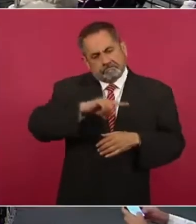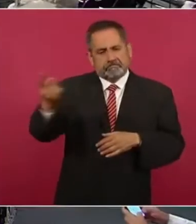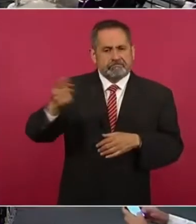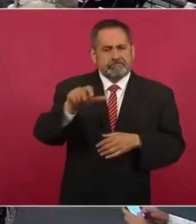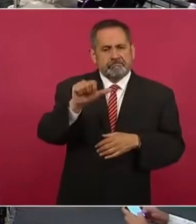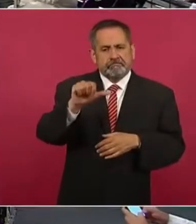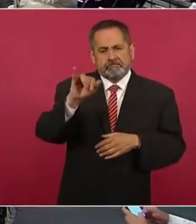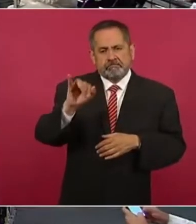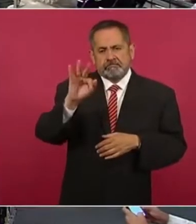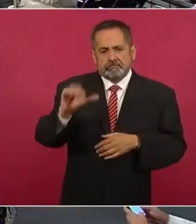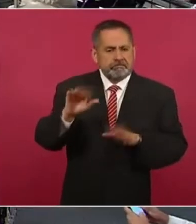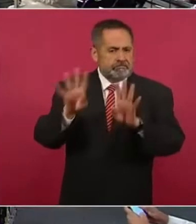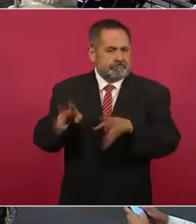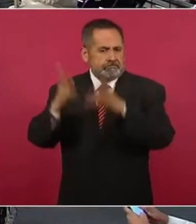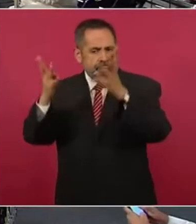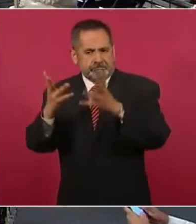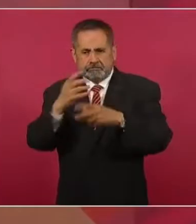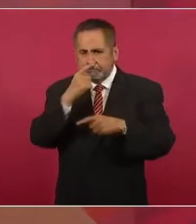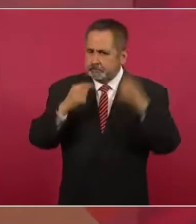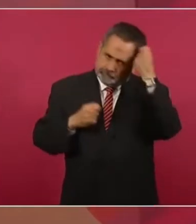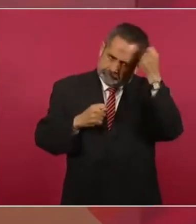en Santa Lucía, el aeropuerto Felipe Ángeles,